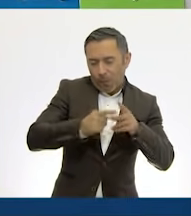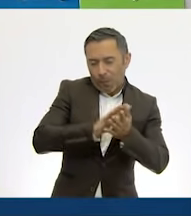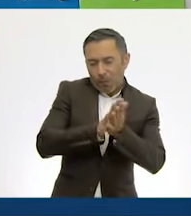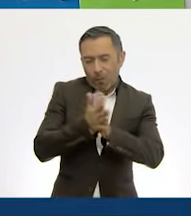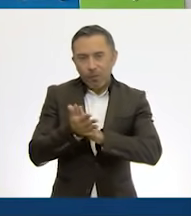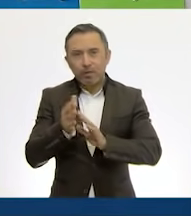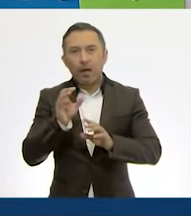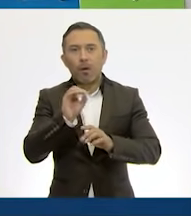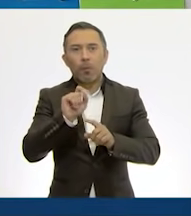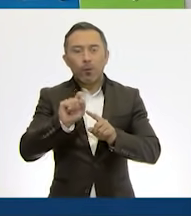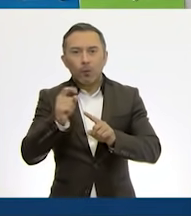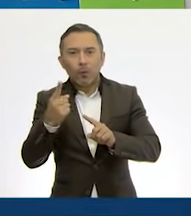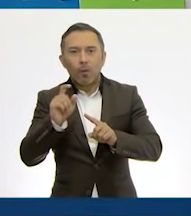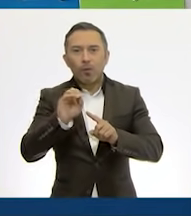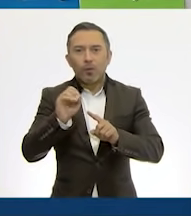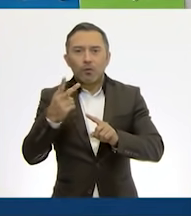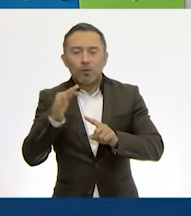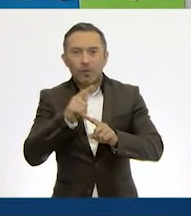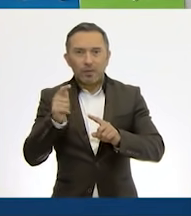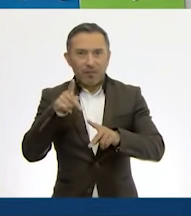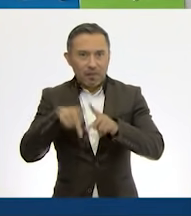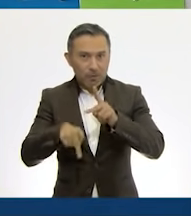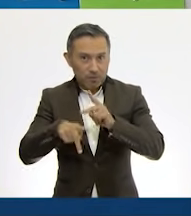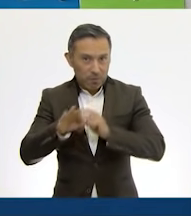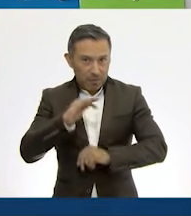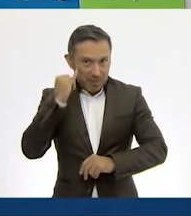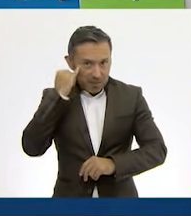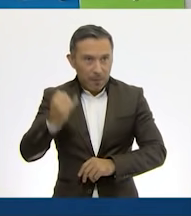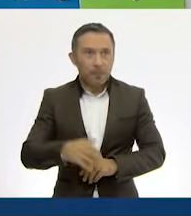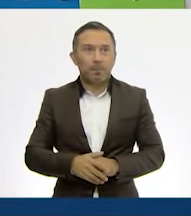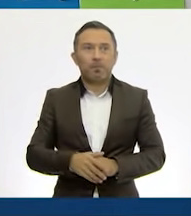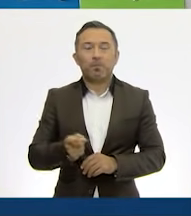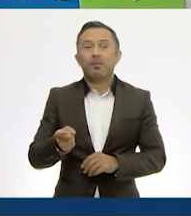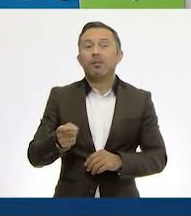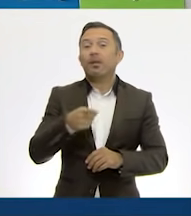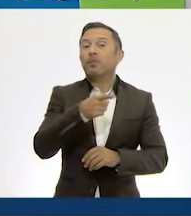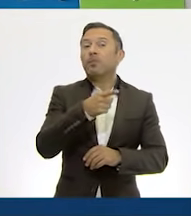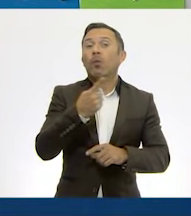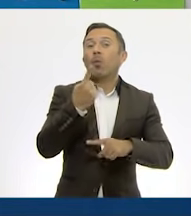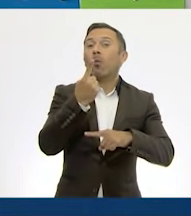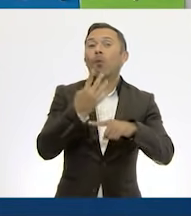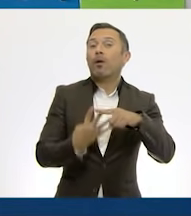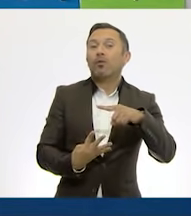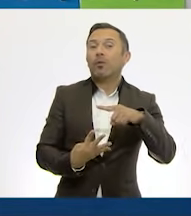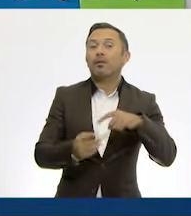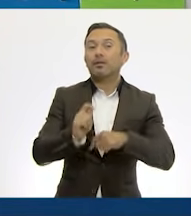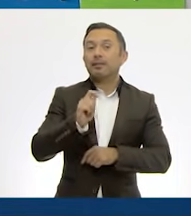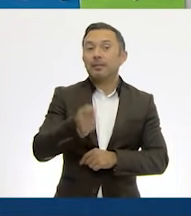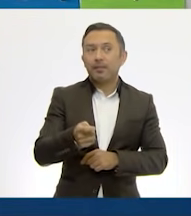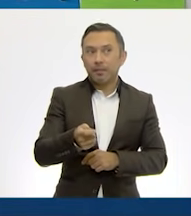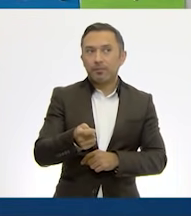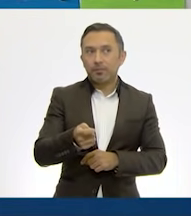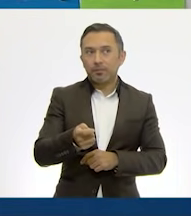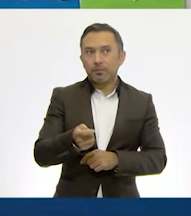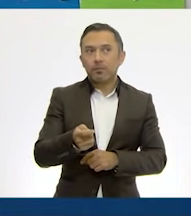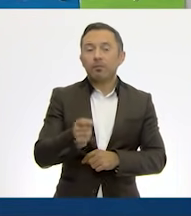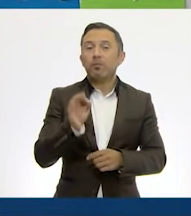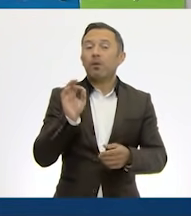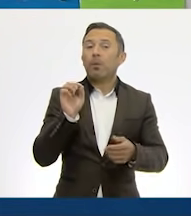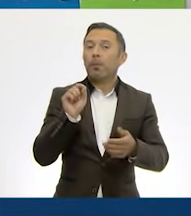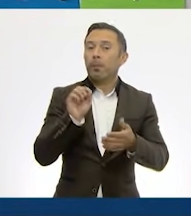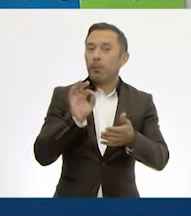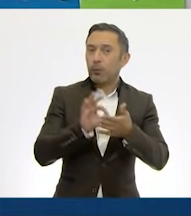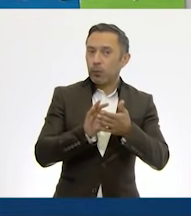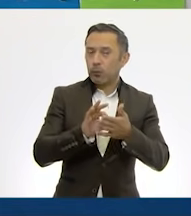Por ejemplo, pues recordemos que un cuarto nos representa, ¿se acuerdan ustedes? Punto 25